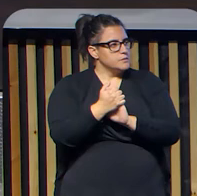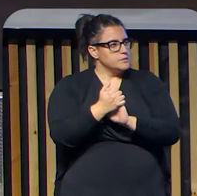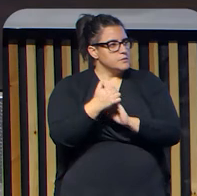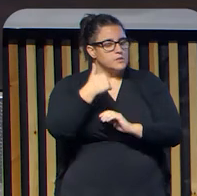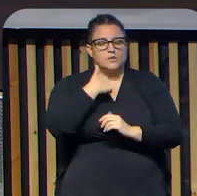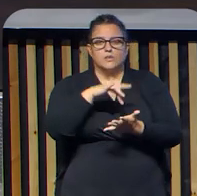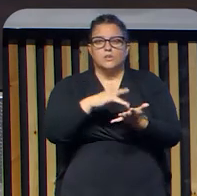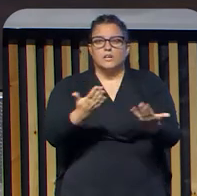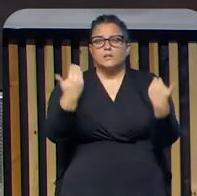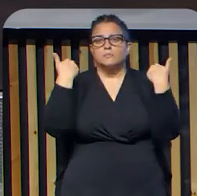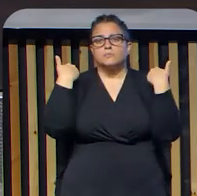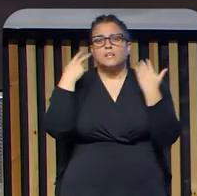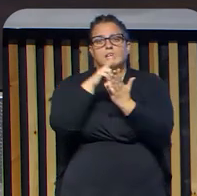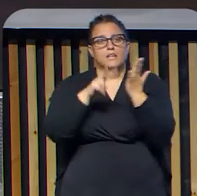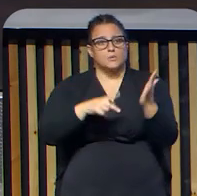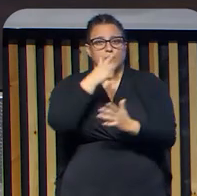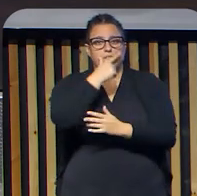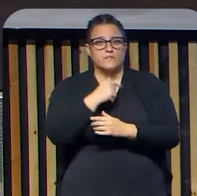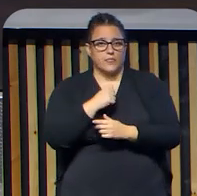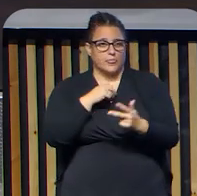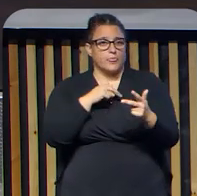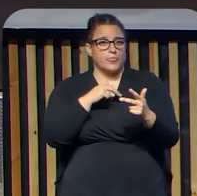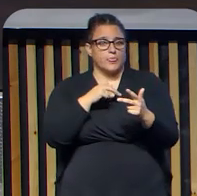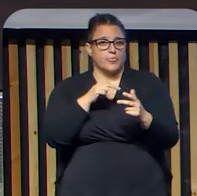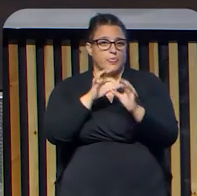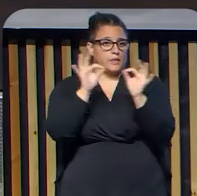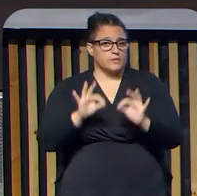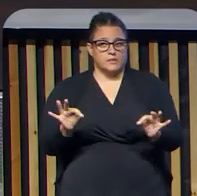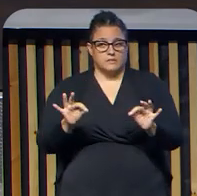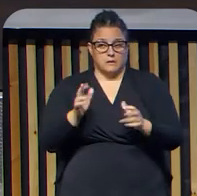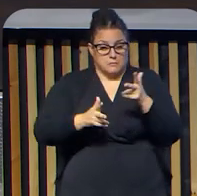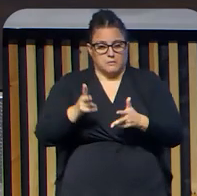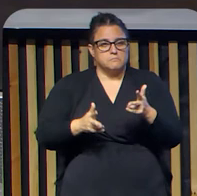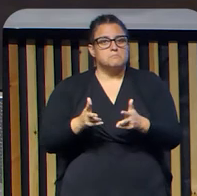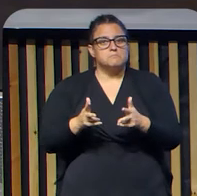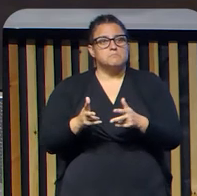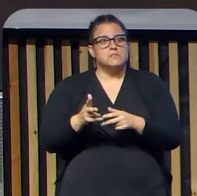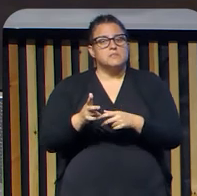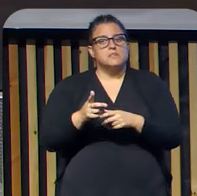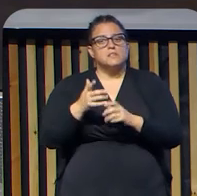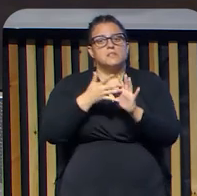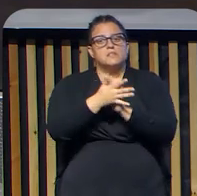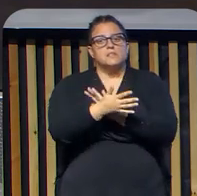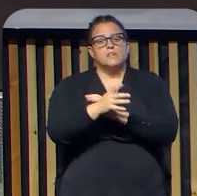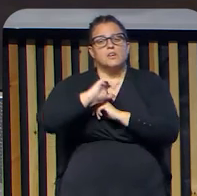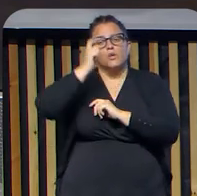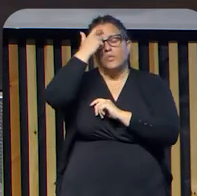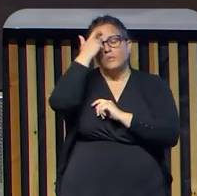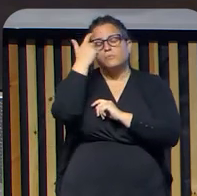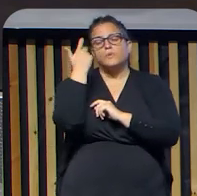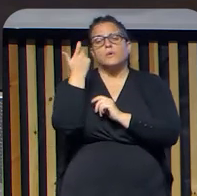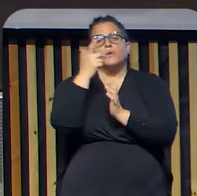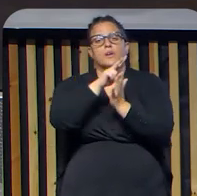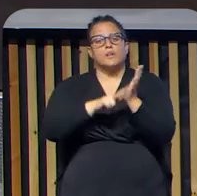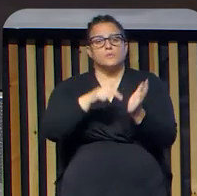introducimos el concepto de la lectura fácil pero ahora todo nos está llevando casi más hacia el lenguaje claro no hacia el conjunto de la ciudadanía Más